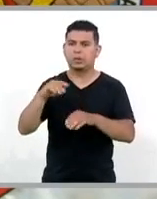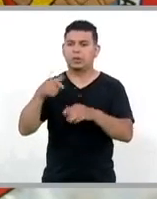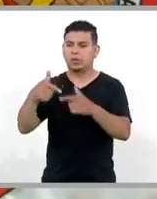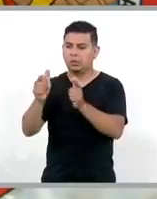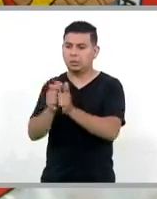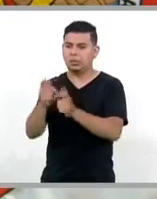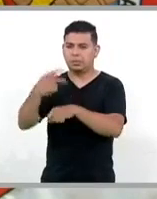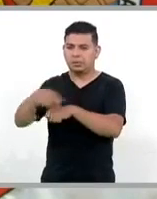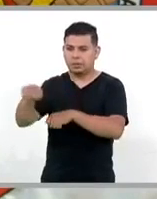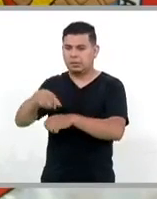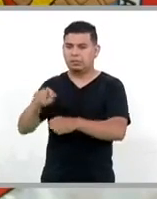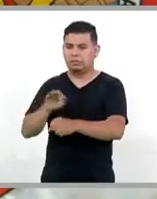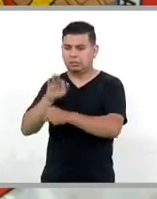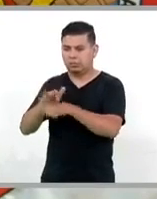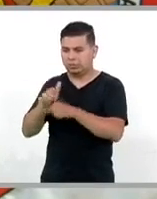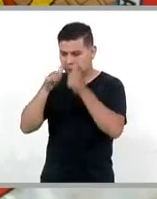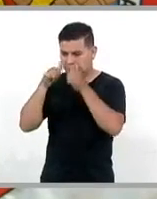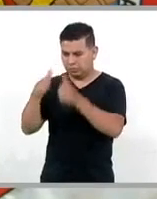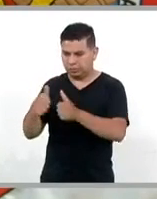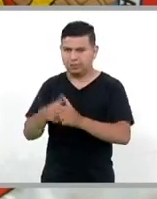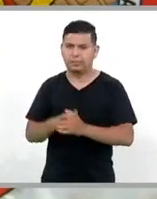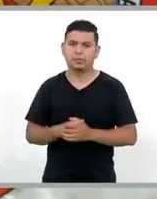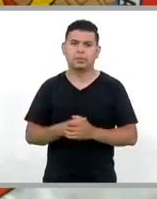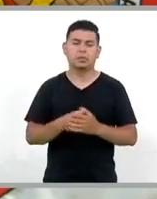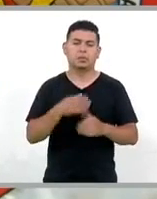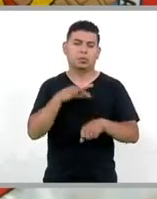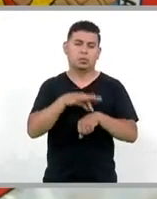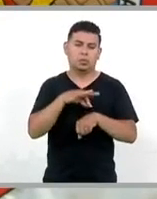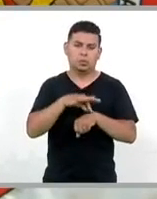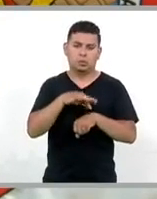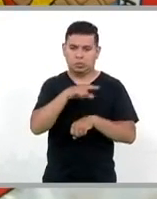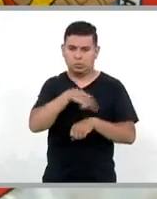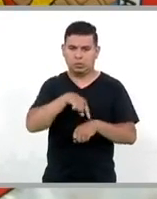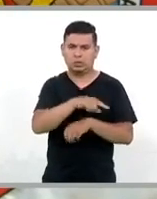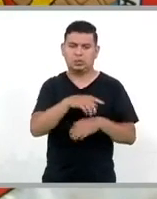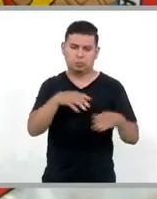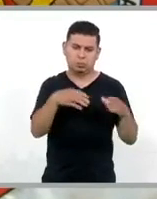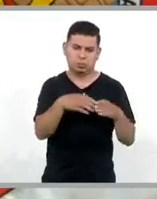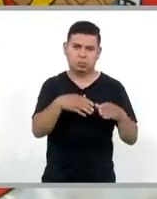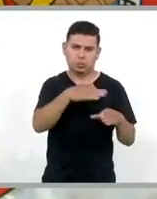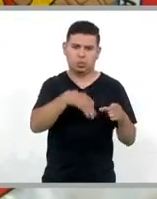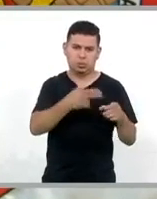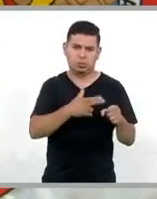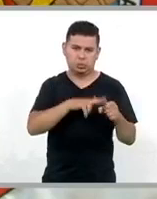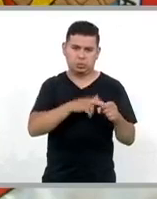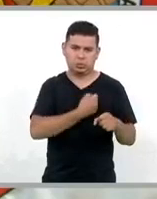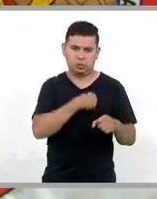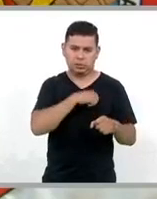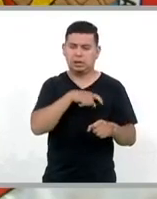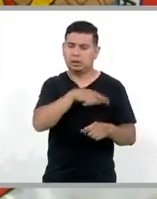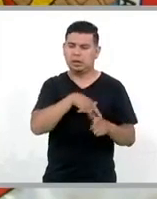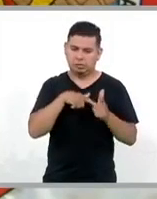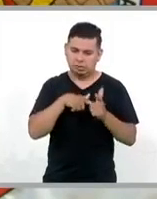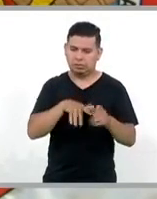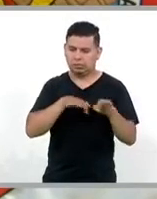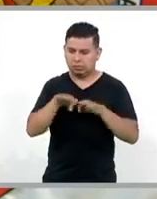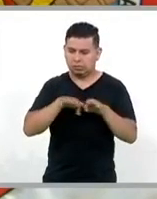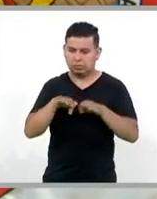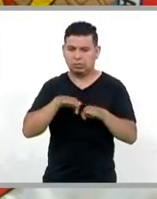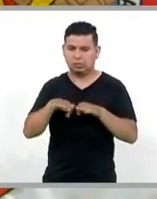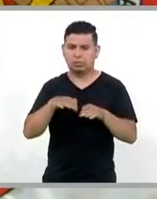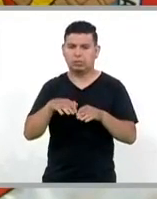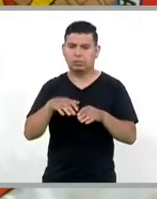vulnerables el personal de salud está comprometido y continúa trabajando para atender